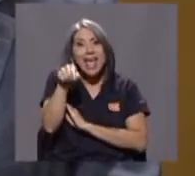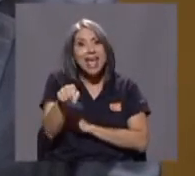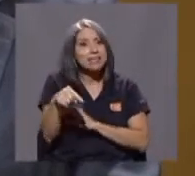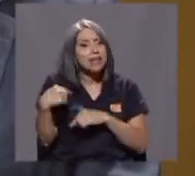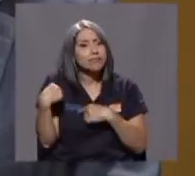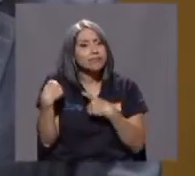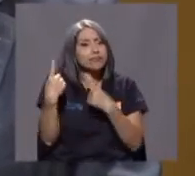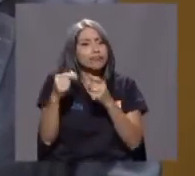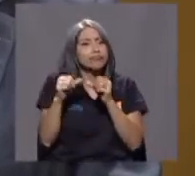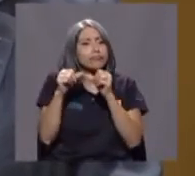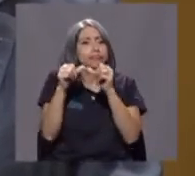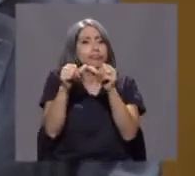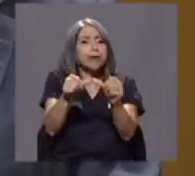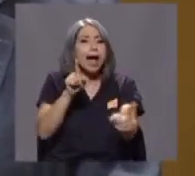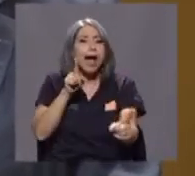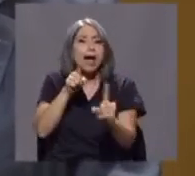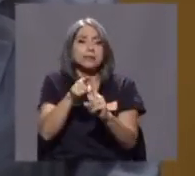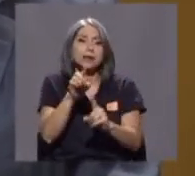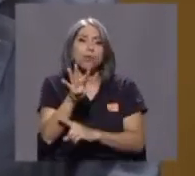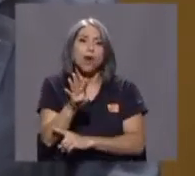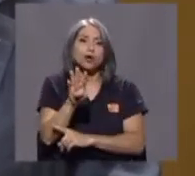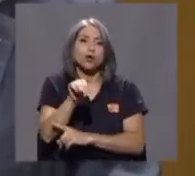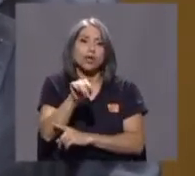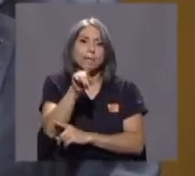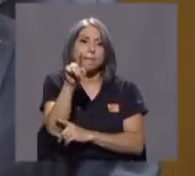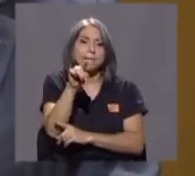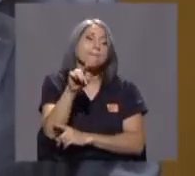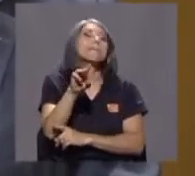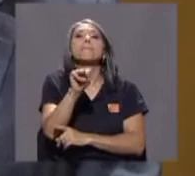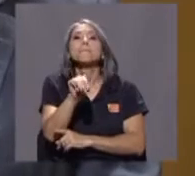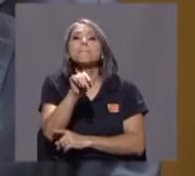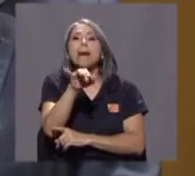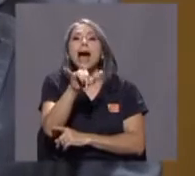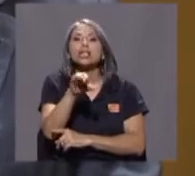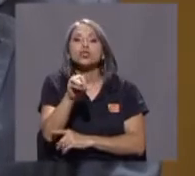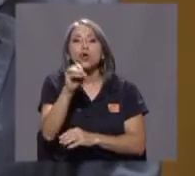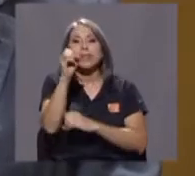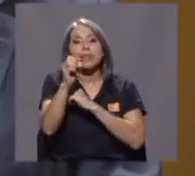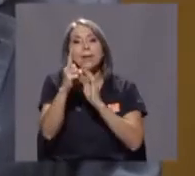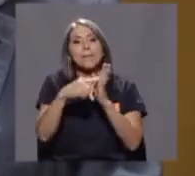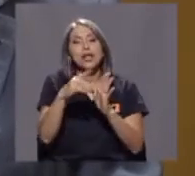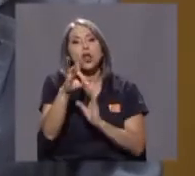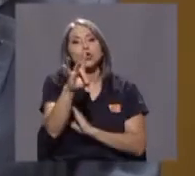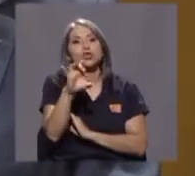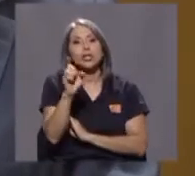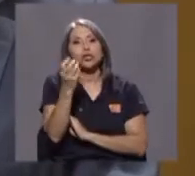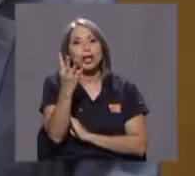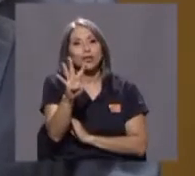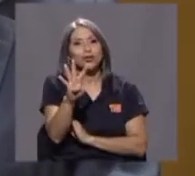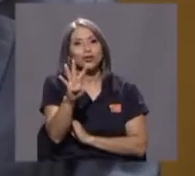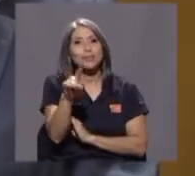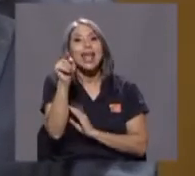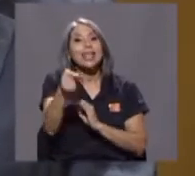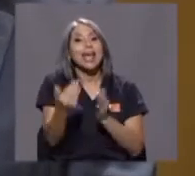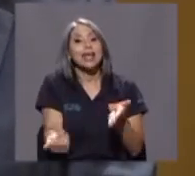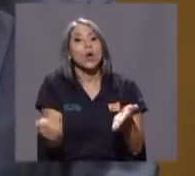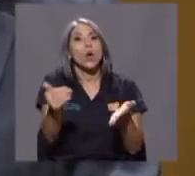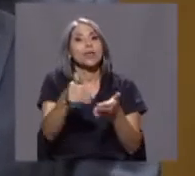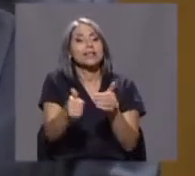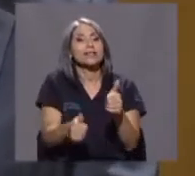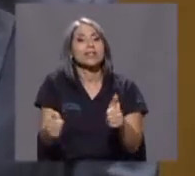vigente hasta el 4 de mayo de 1814, en que se viene la restauración de Fernando